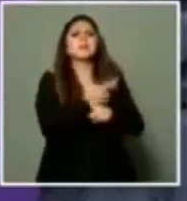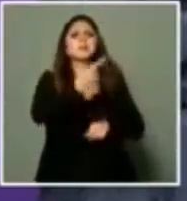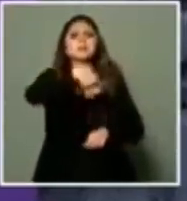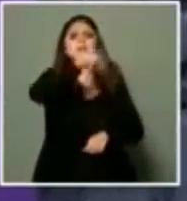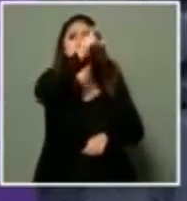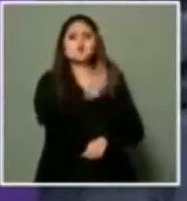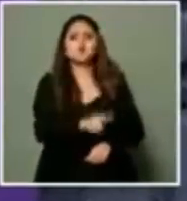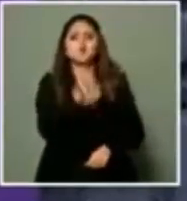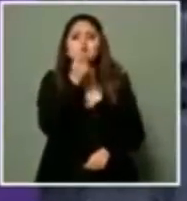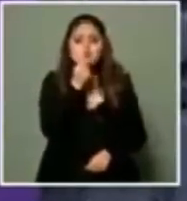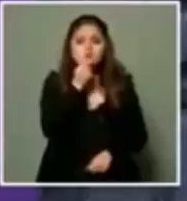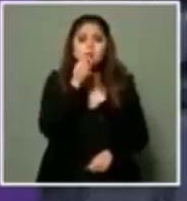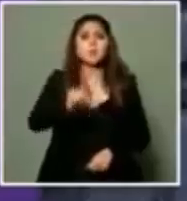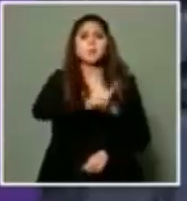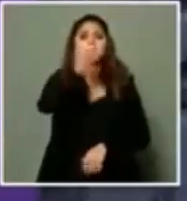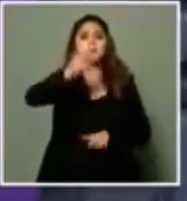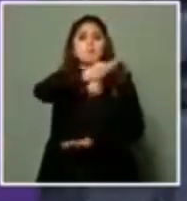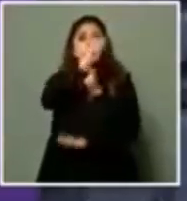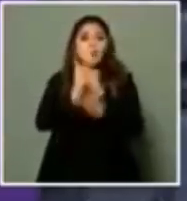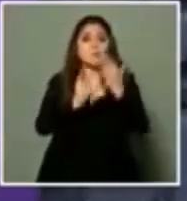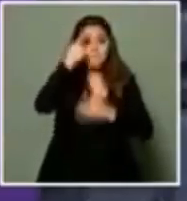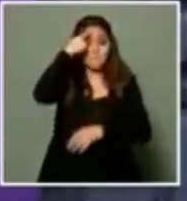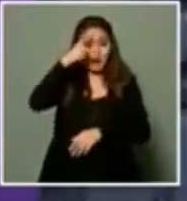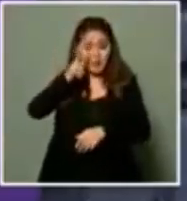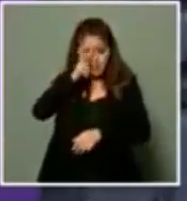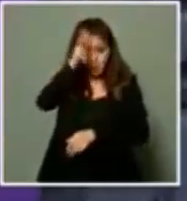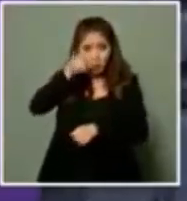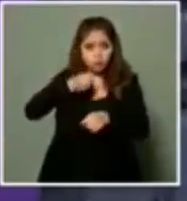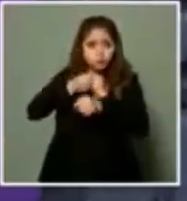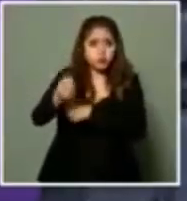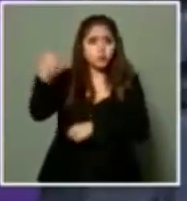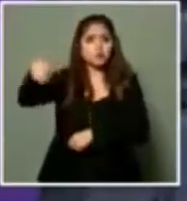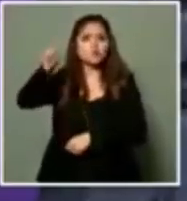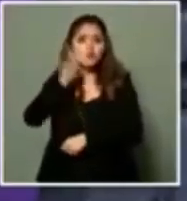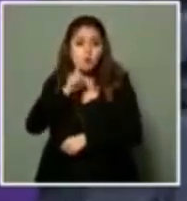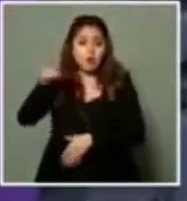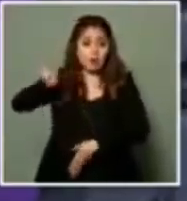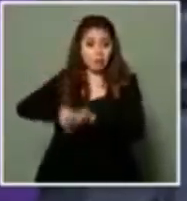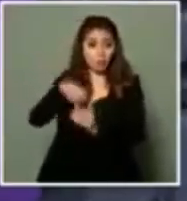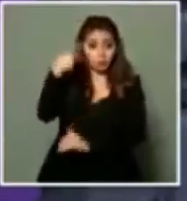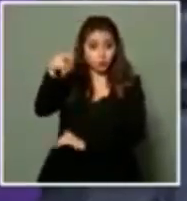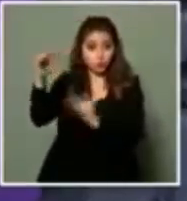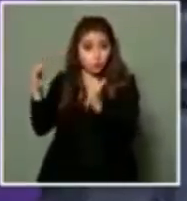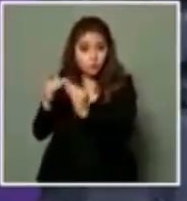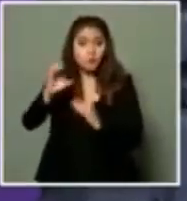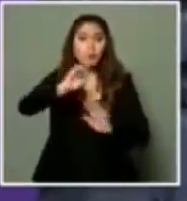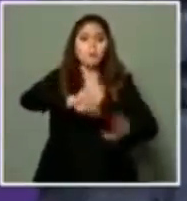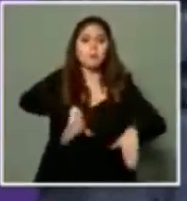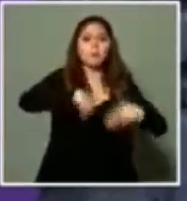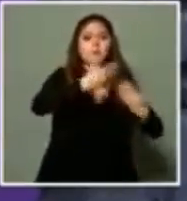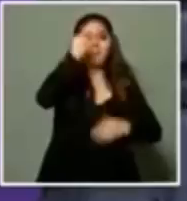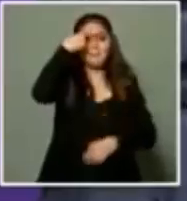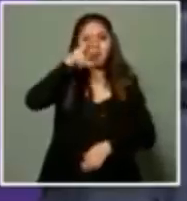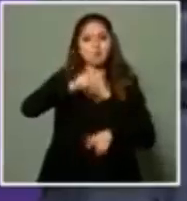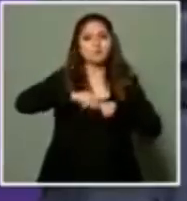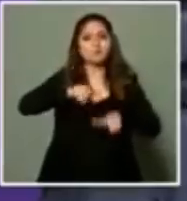Programa contra la violencia hacia las mujeres dentro y fuera del hogar para detener los feminicidios.